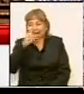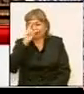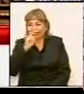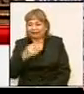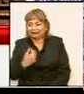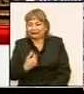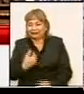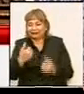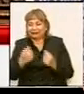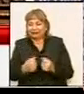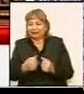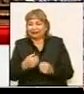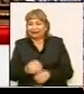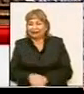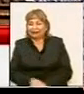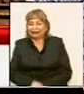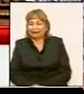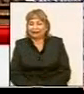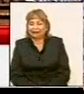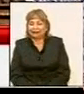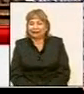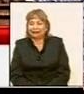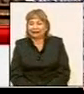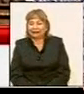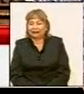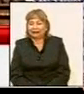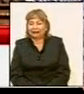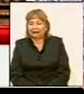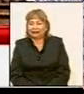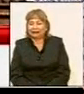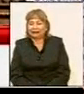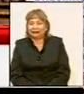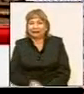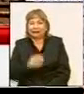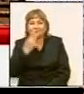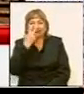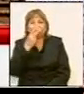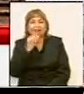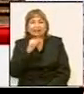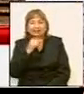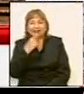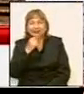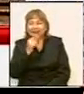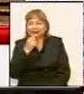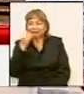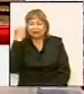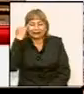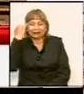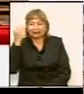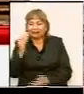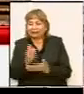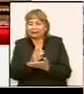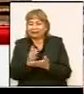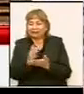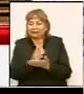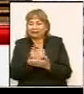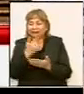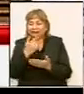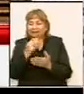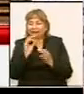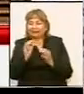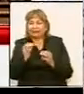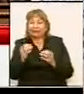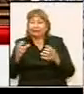posicionamiento que tenemos a nivel internacional. Siguiente, por favor. En esta sí me quiero detener un ratito. La idea de la presentación es contar